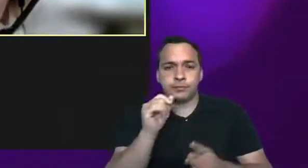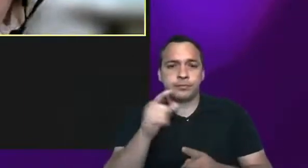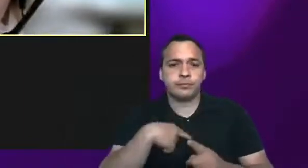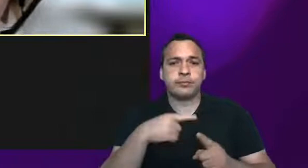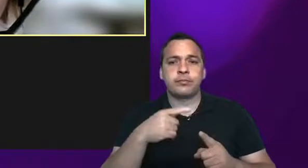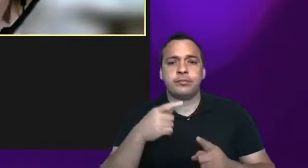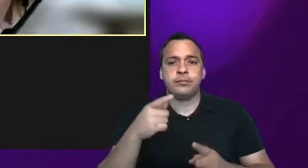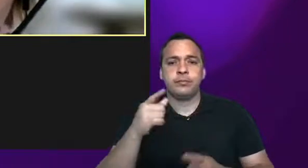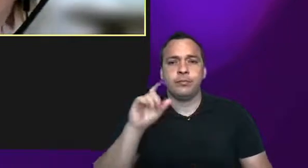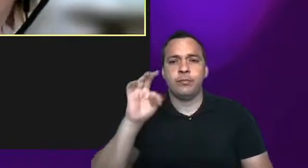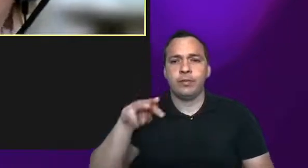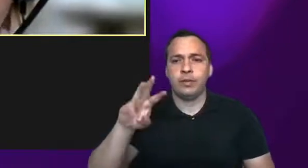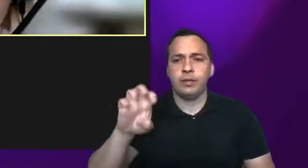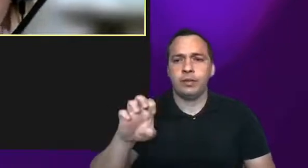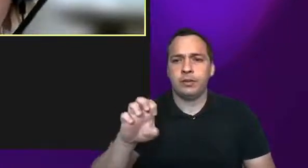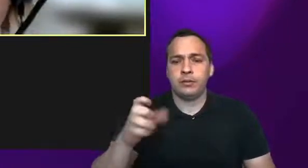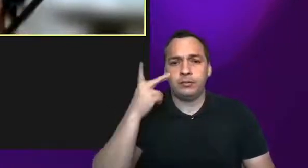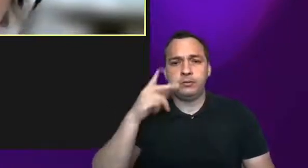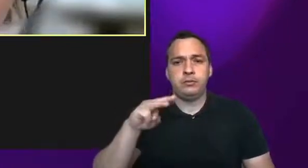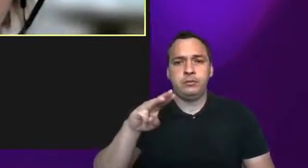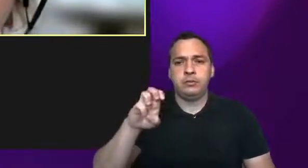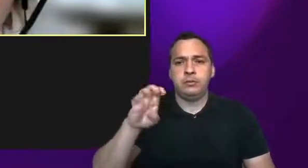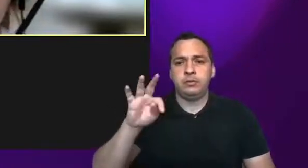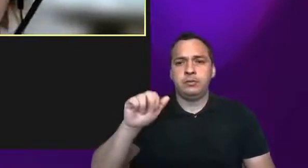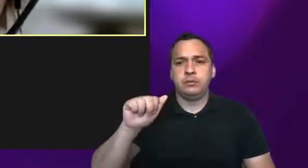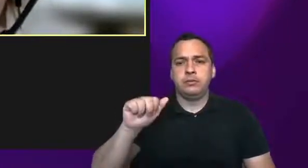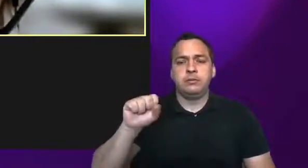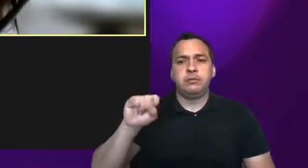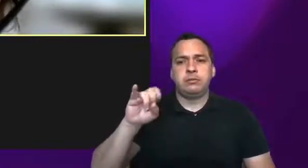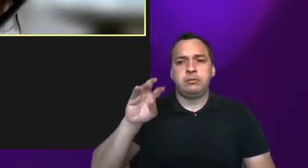lo hacemos. Sí, ok.